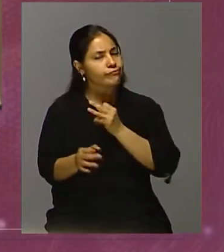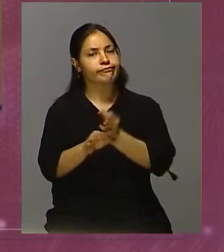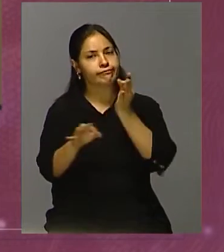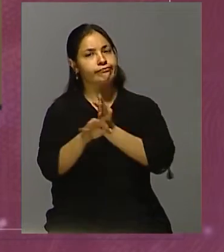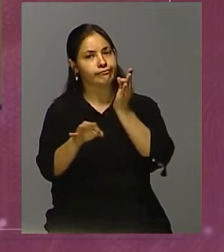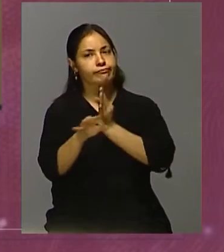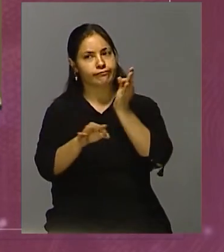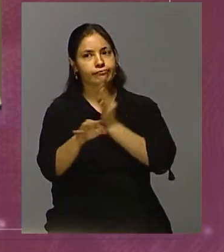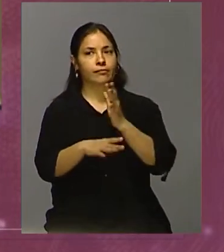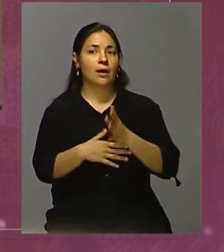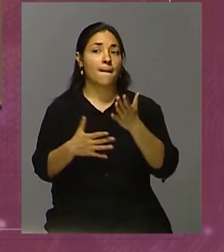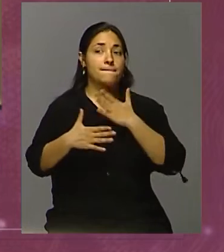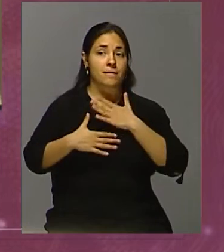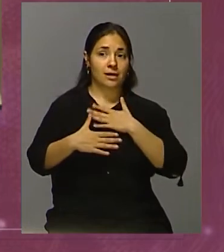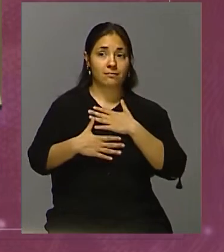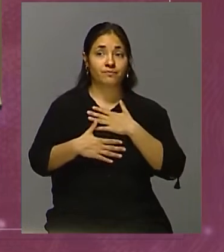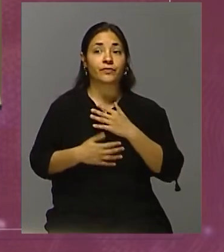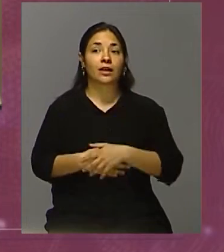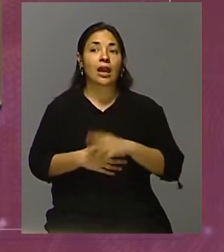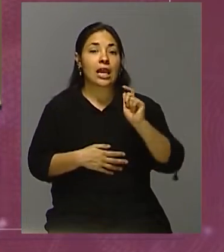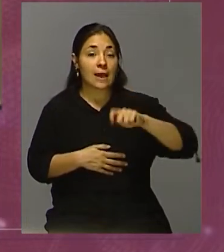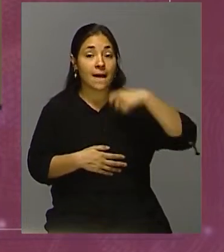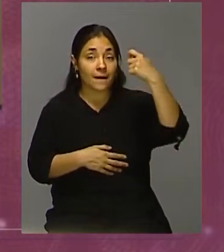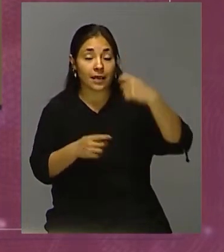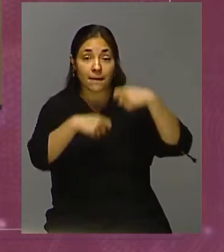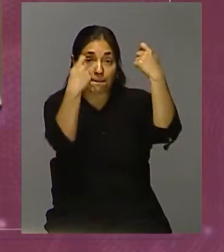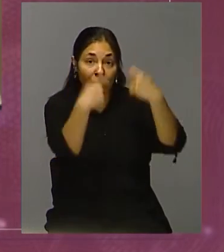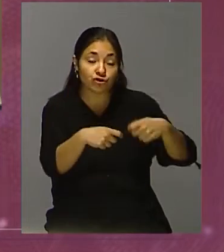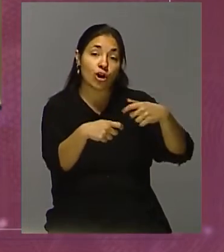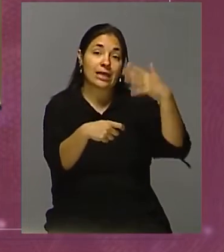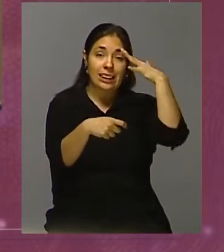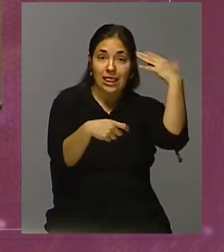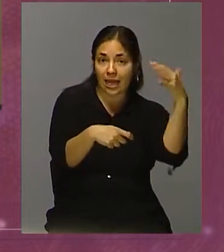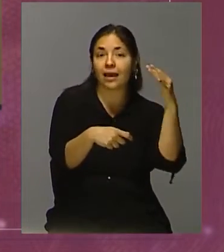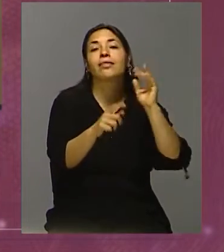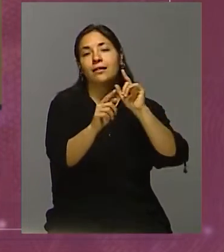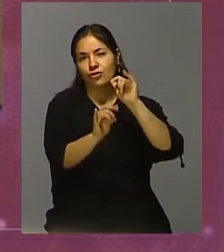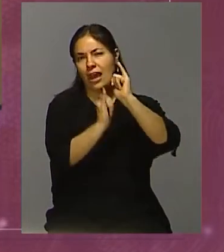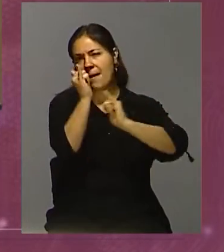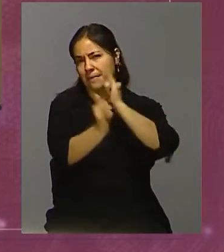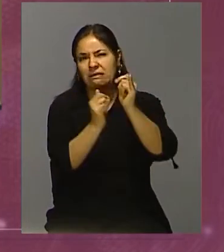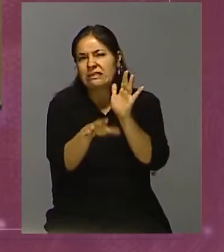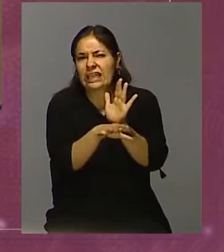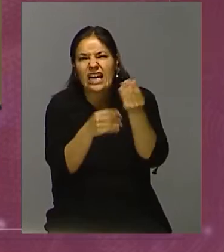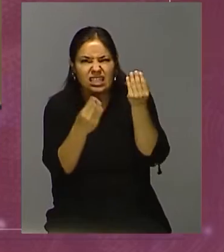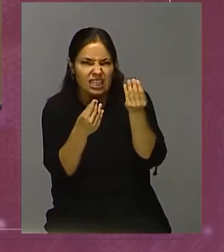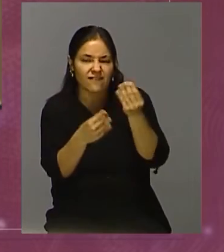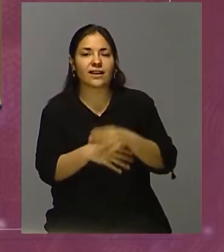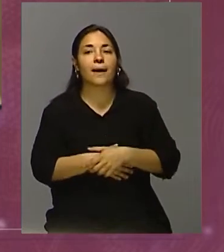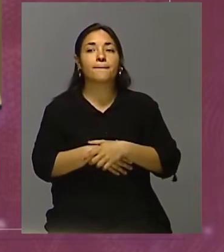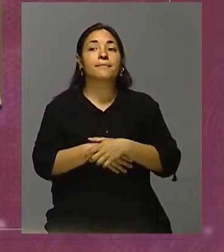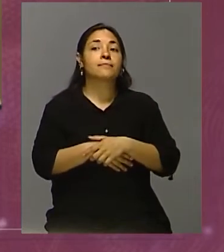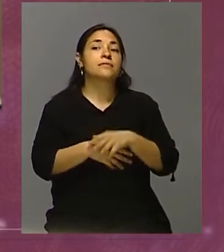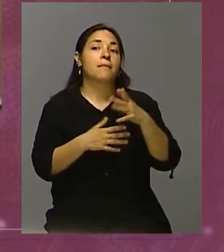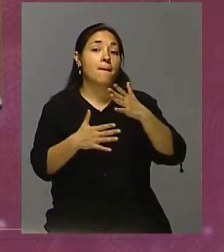los medios y de mis clientes, que la inversión prudente, inteligente, si querés charlamos un poco sobre qué es lo que se entiende por eso en el mercado de valores, a